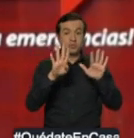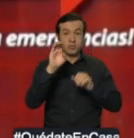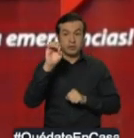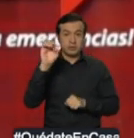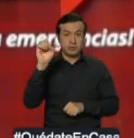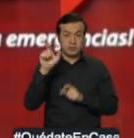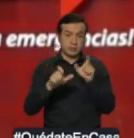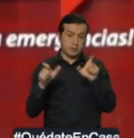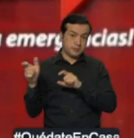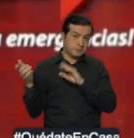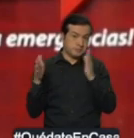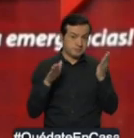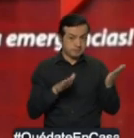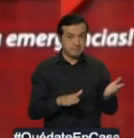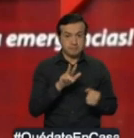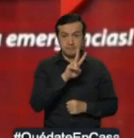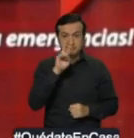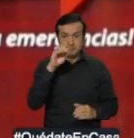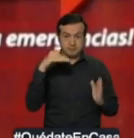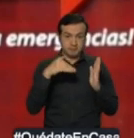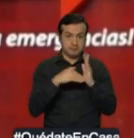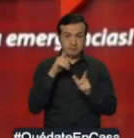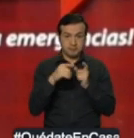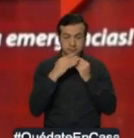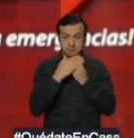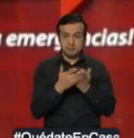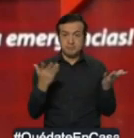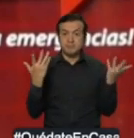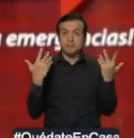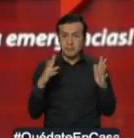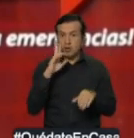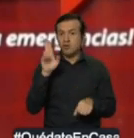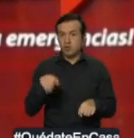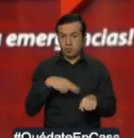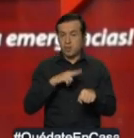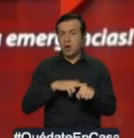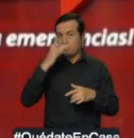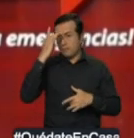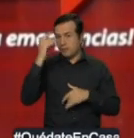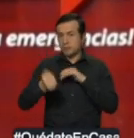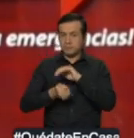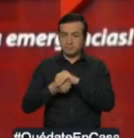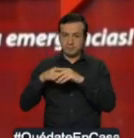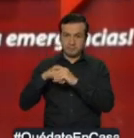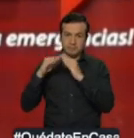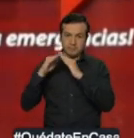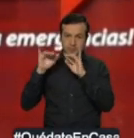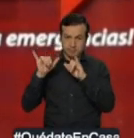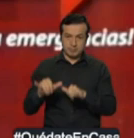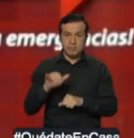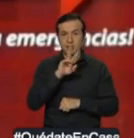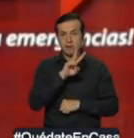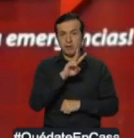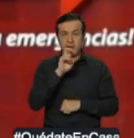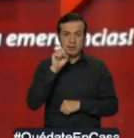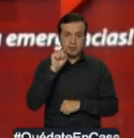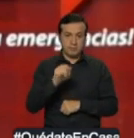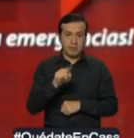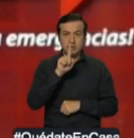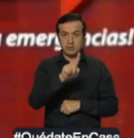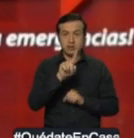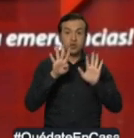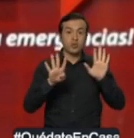fallecido 20.000 personas se encuentran estables en aislamiento domiciliario 20 mil 191